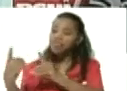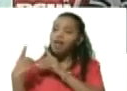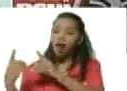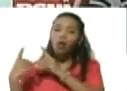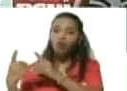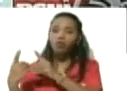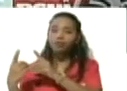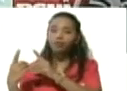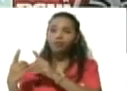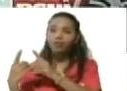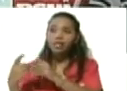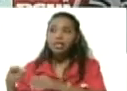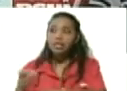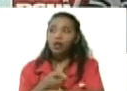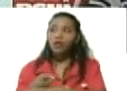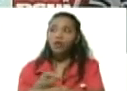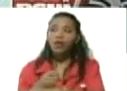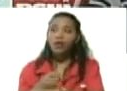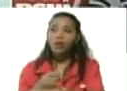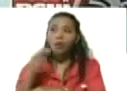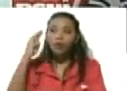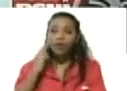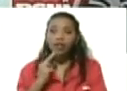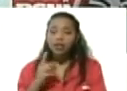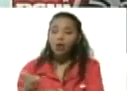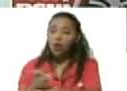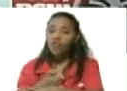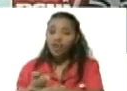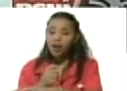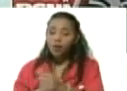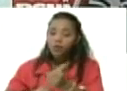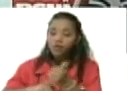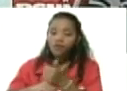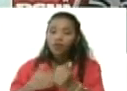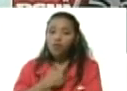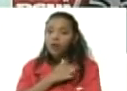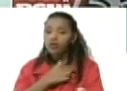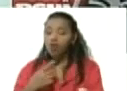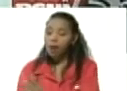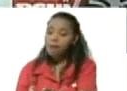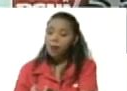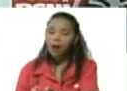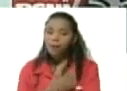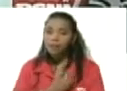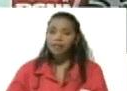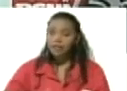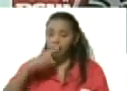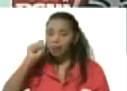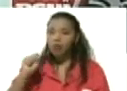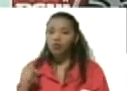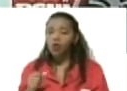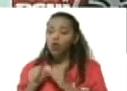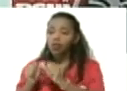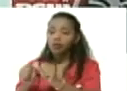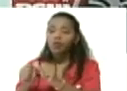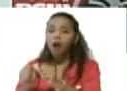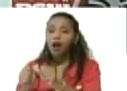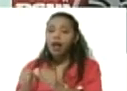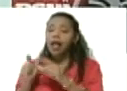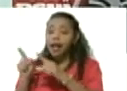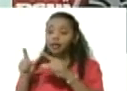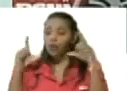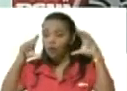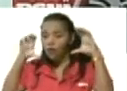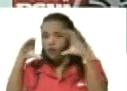Y el gobierno bolivariano, el gobierno presidido por nuestro hermano presidente Nicolás Maduro, ha sido muy enfático